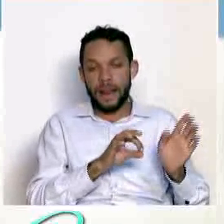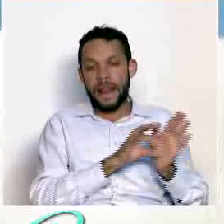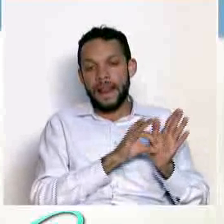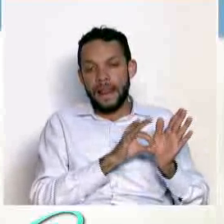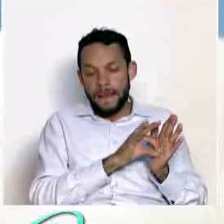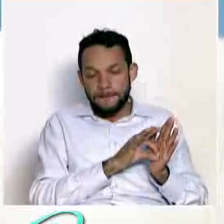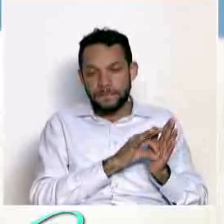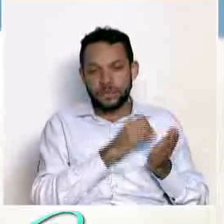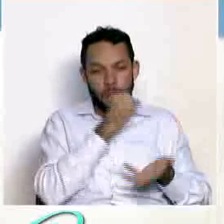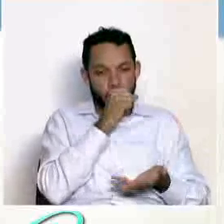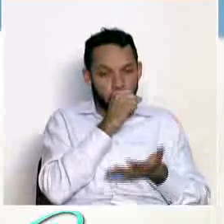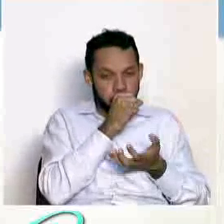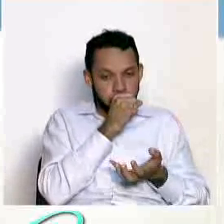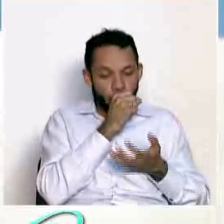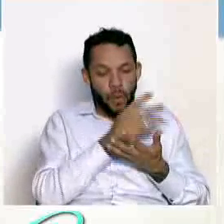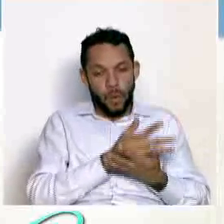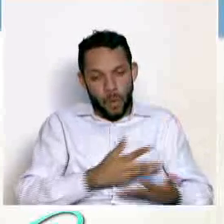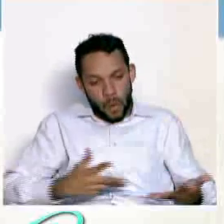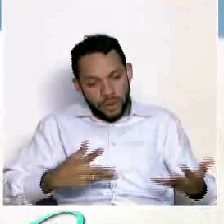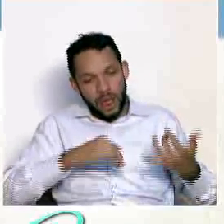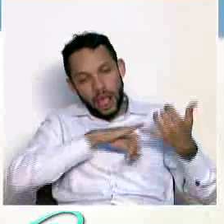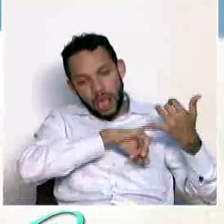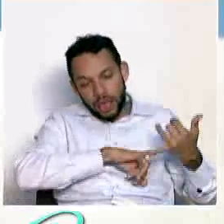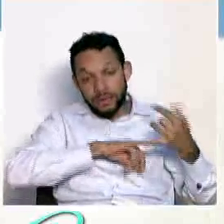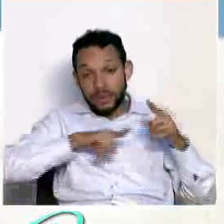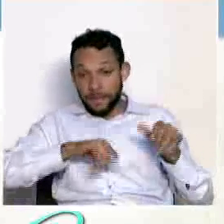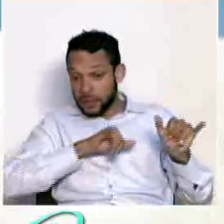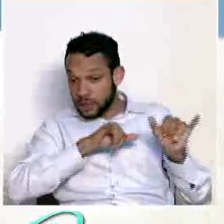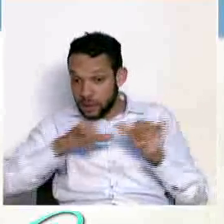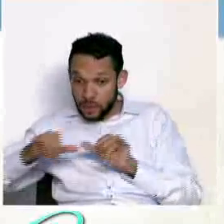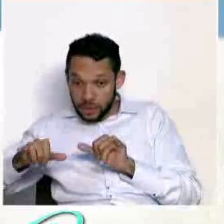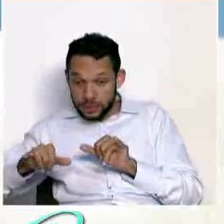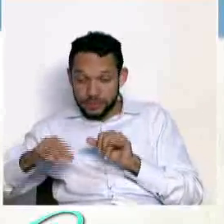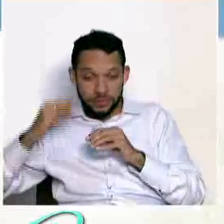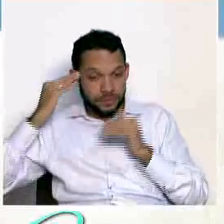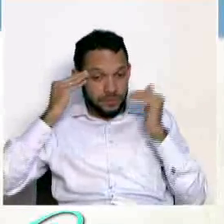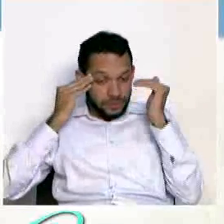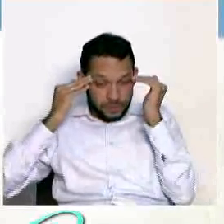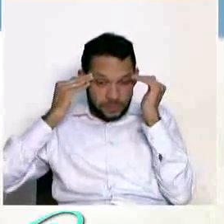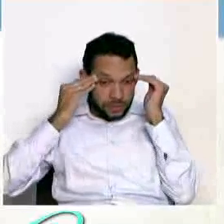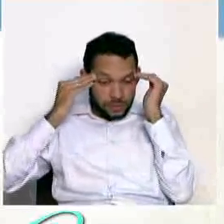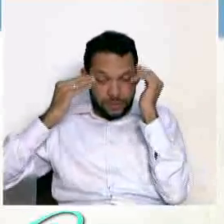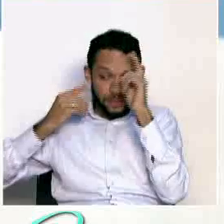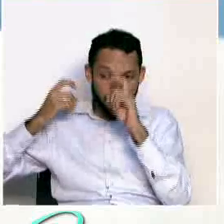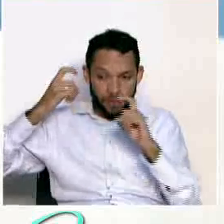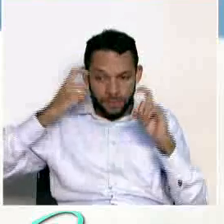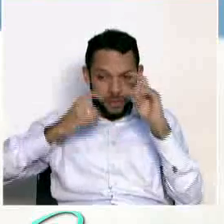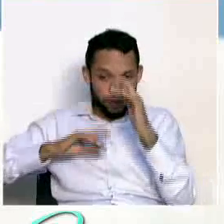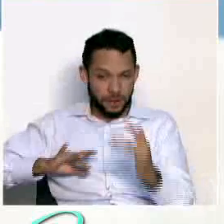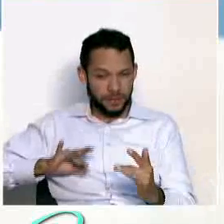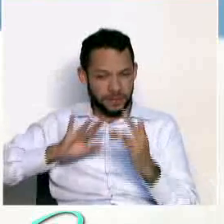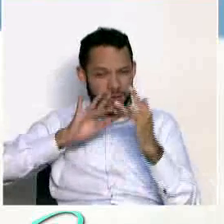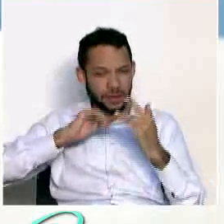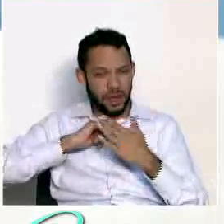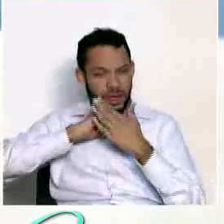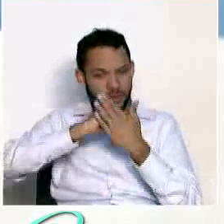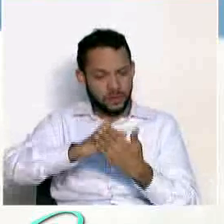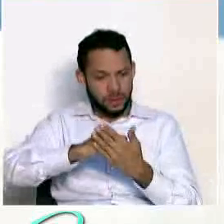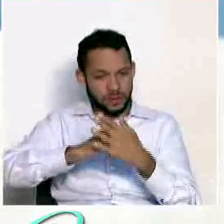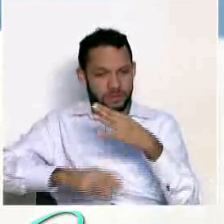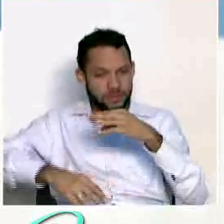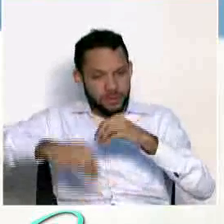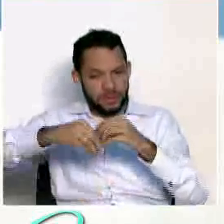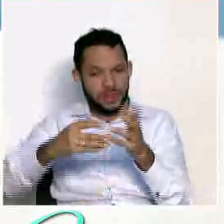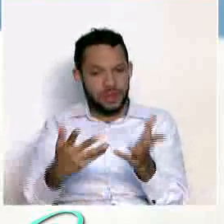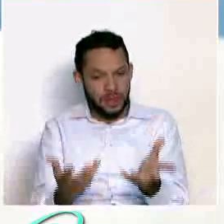tipo. ¿Puede la hipnosis, puede todo este tipo de terapias ayudarnos en el complemento para